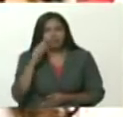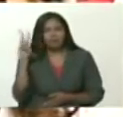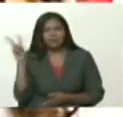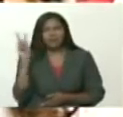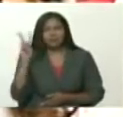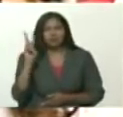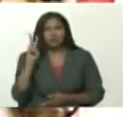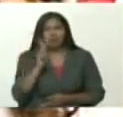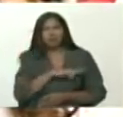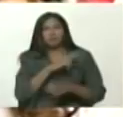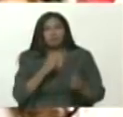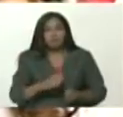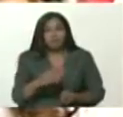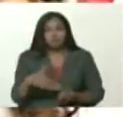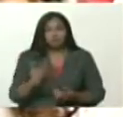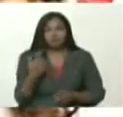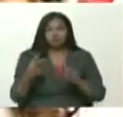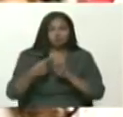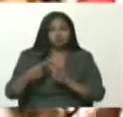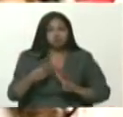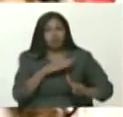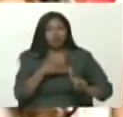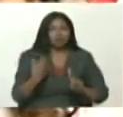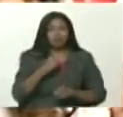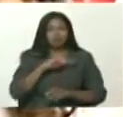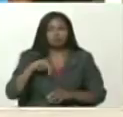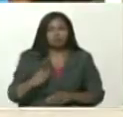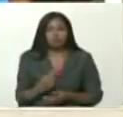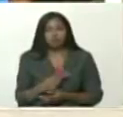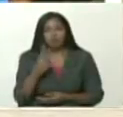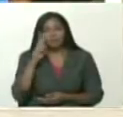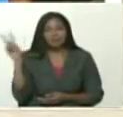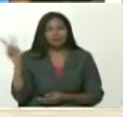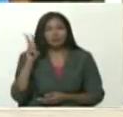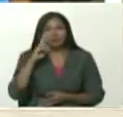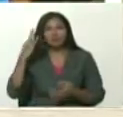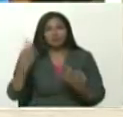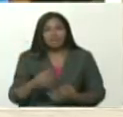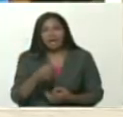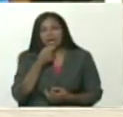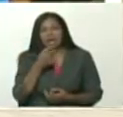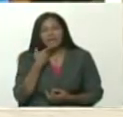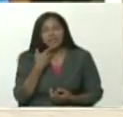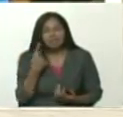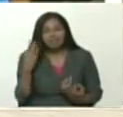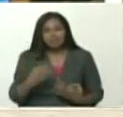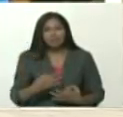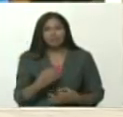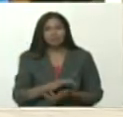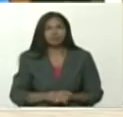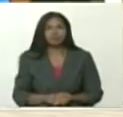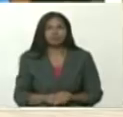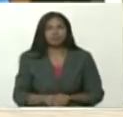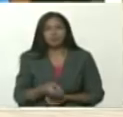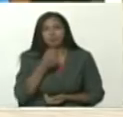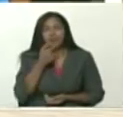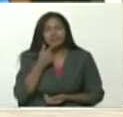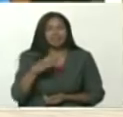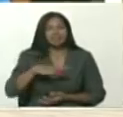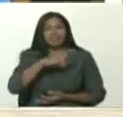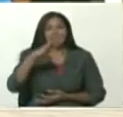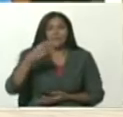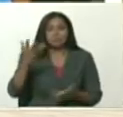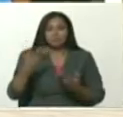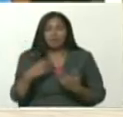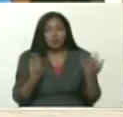Venezuela potencia y positiva que se quiere. La Venezuela de verdad, la Venezuela bonita. Sí, señor. Bonita de alma. Miren, ¿no trajeron